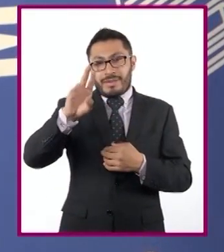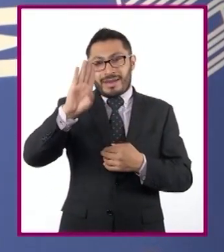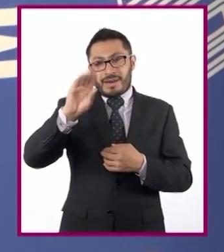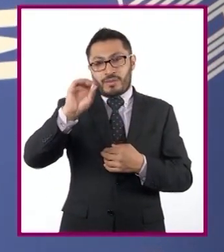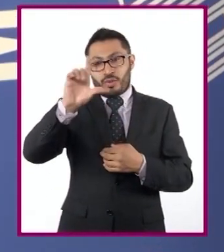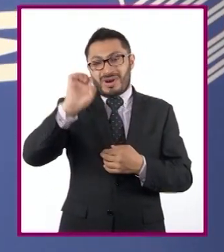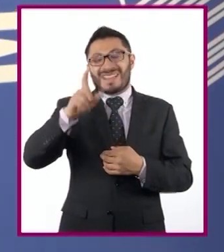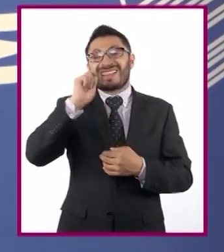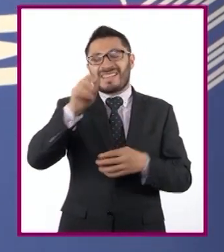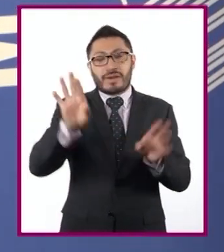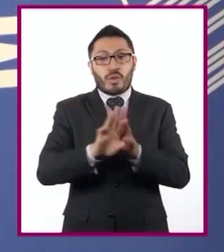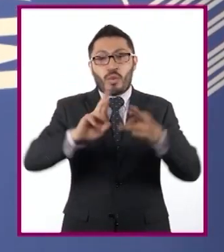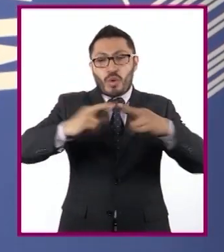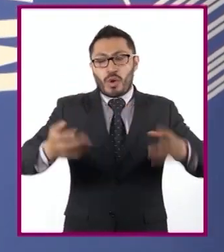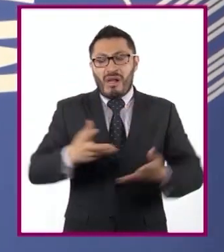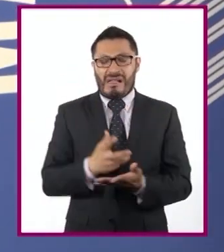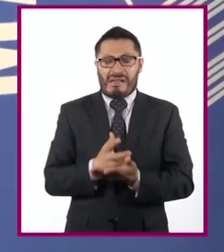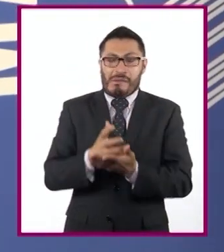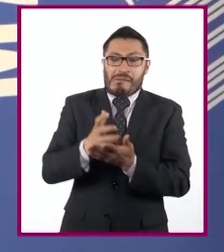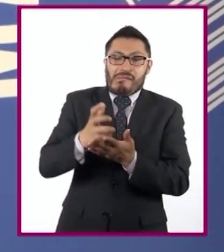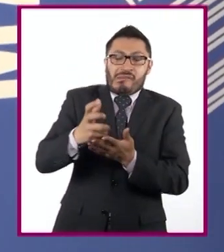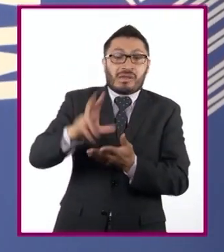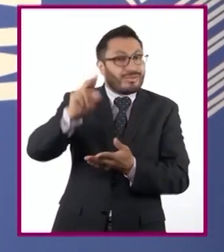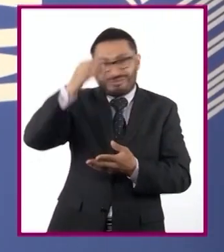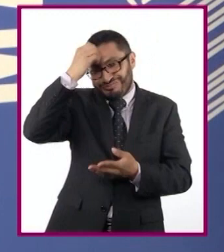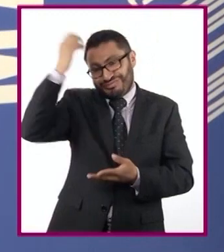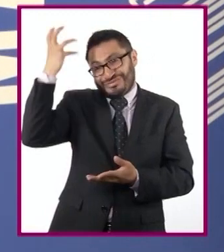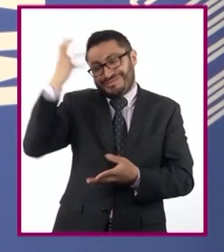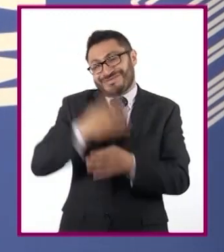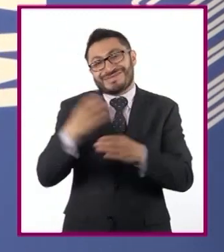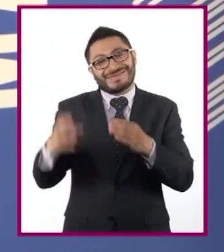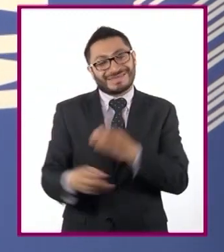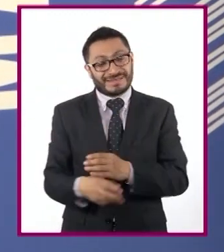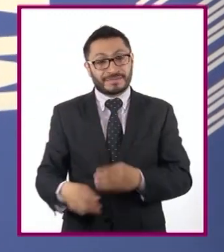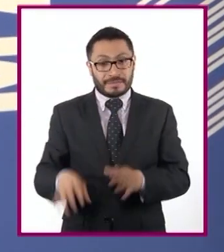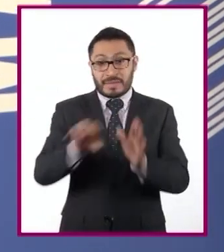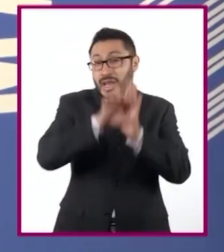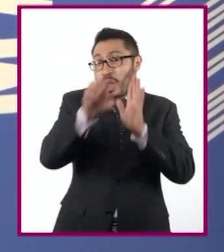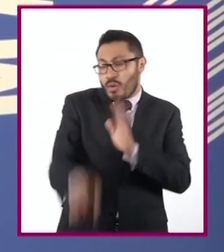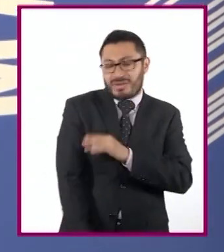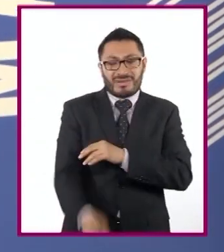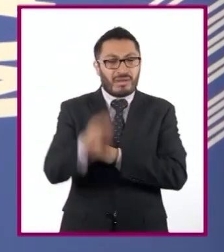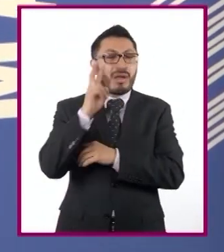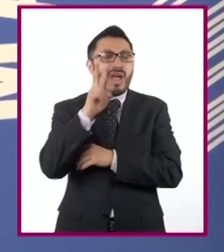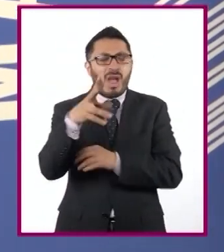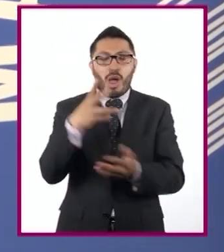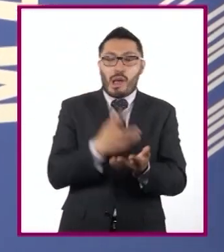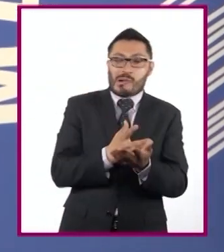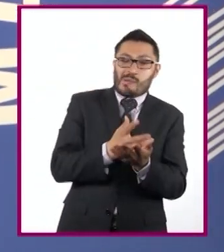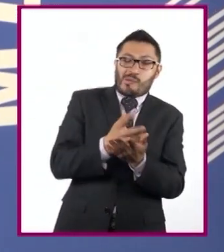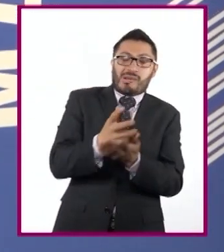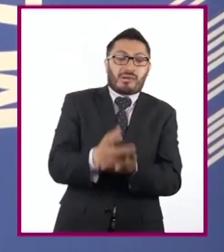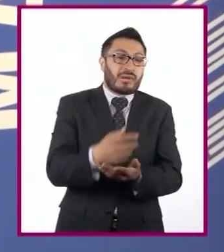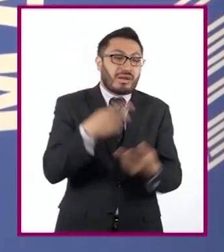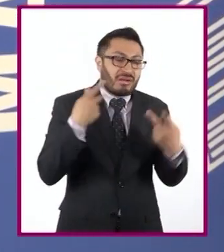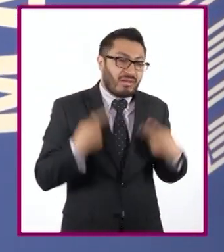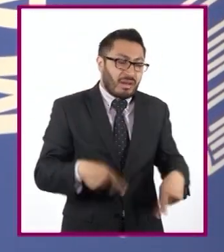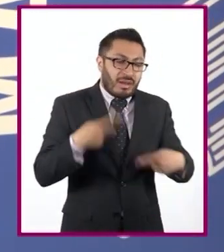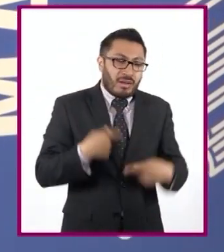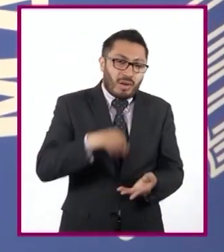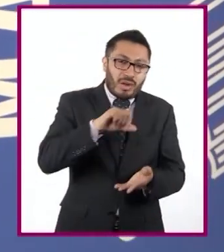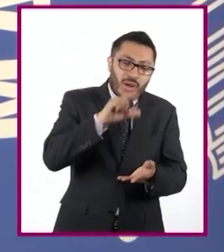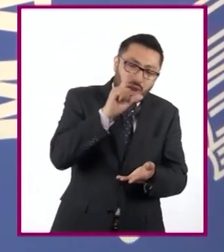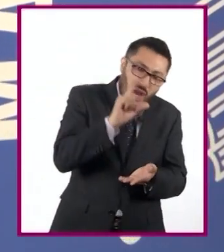para exagerar algo y que así sea difícil de olvidar. En el ejemplo que vimos, la exageración fue de alguien pequeño y